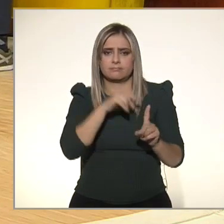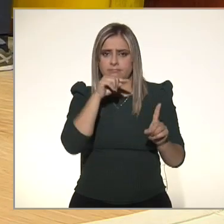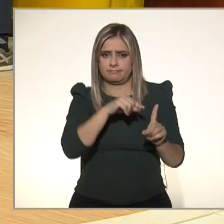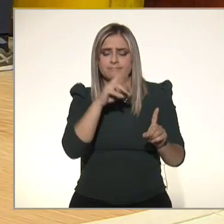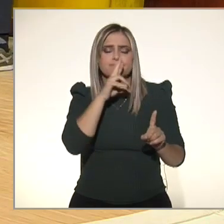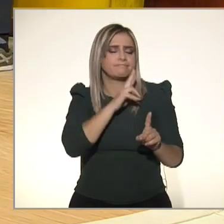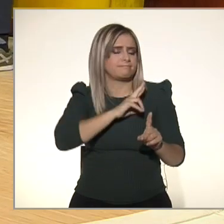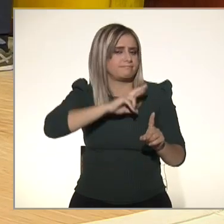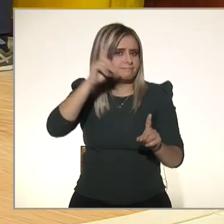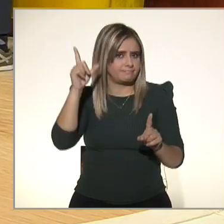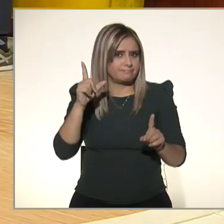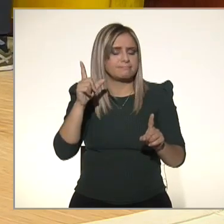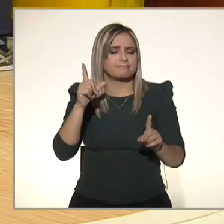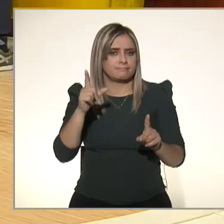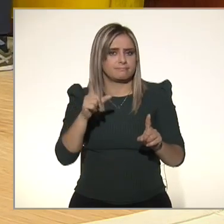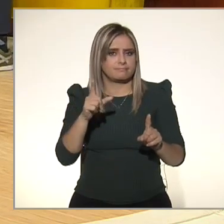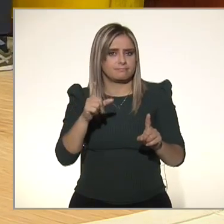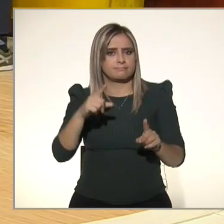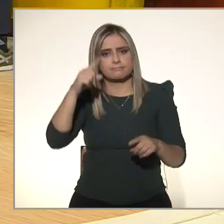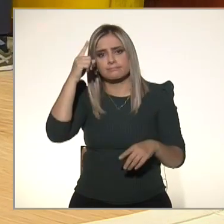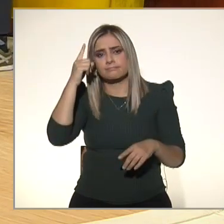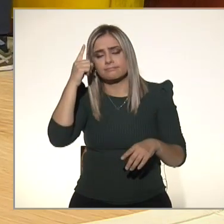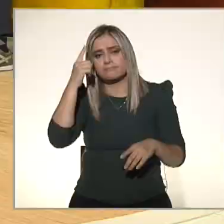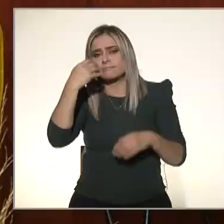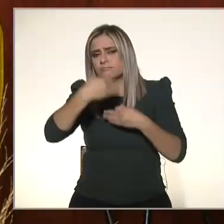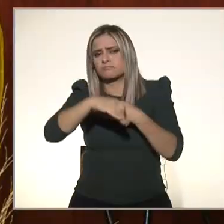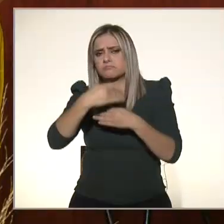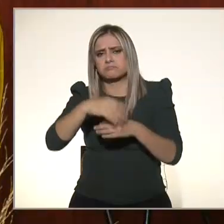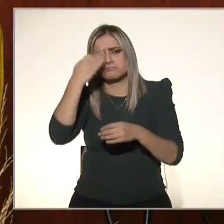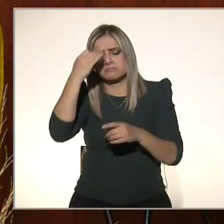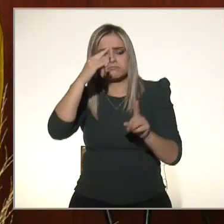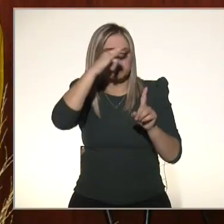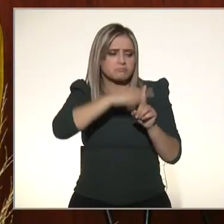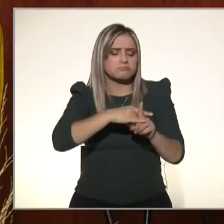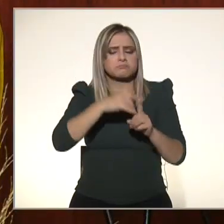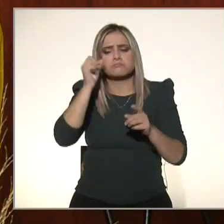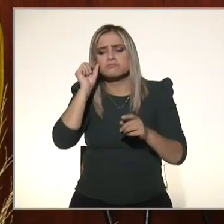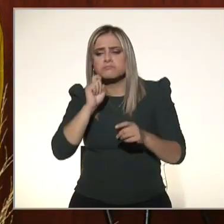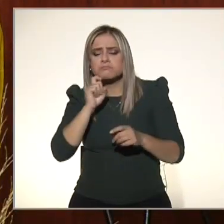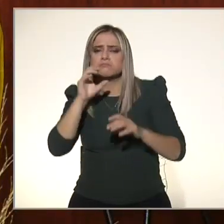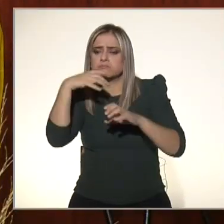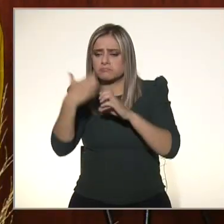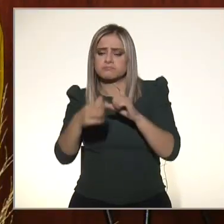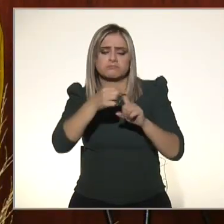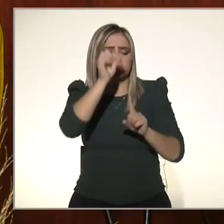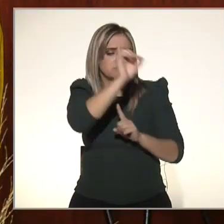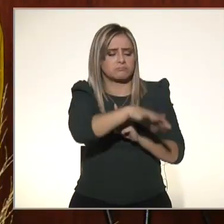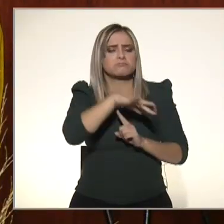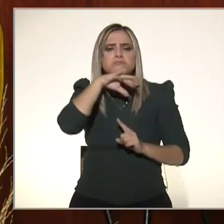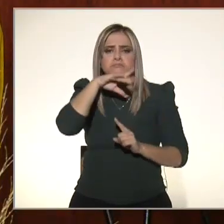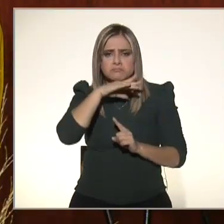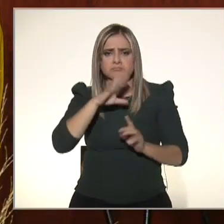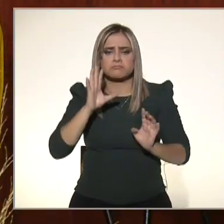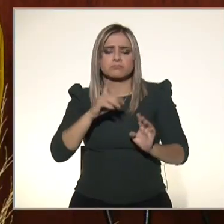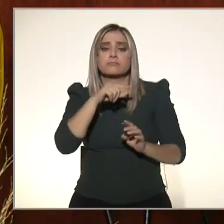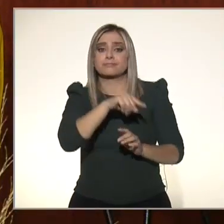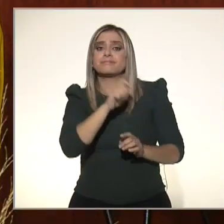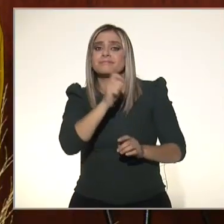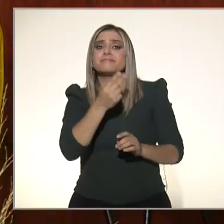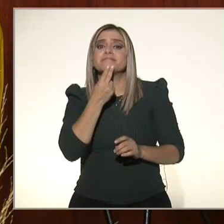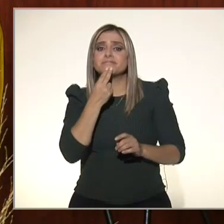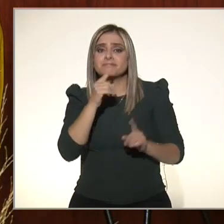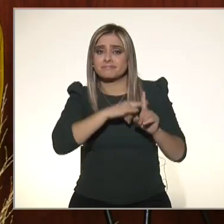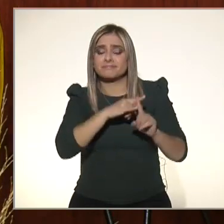mejor método que se tiene de forma temporal para los hombres, porque finalmente sí te va a prevenir embarazos